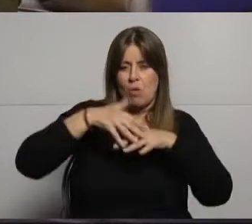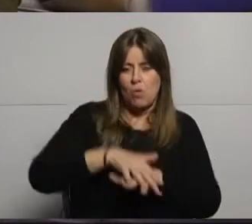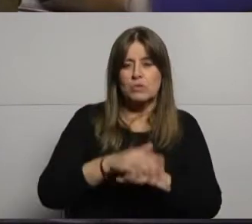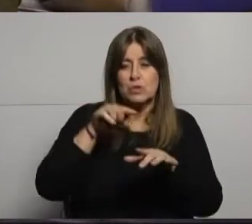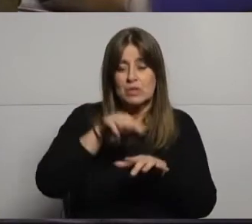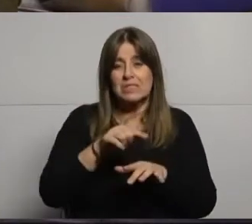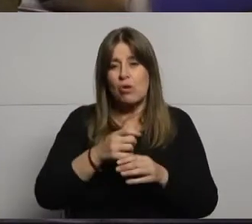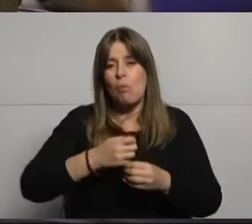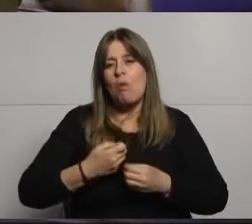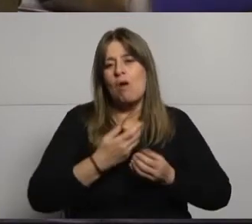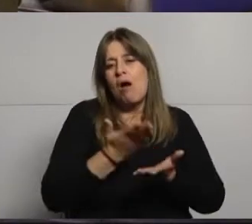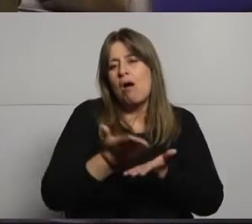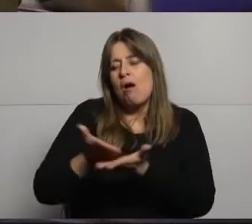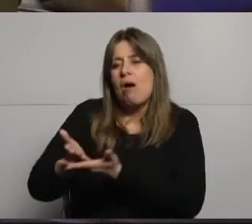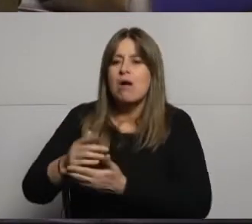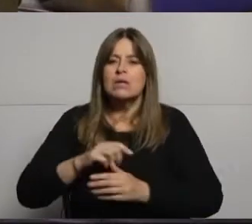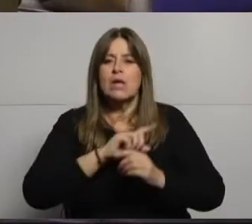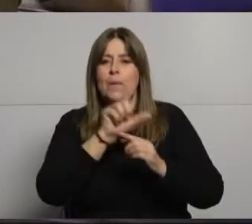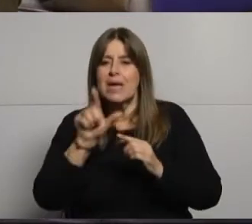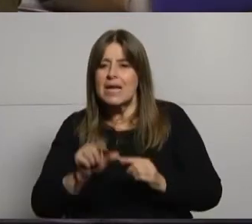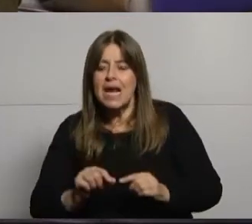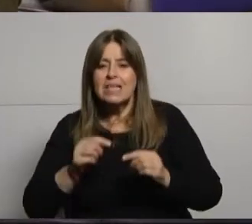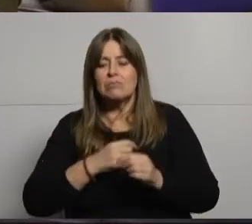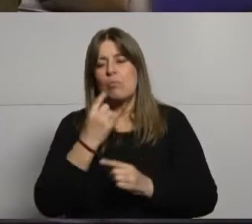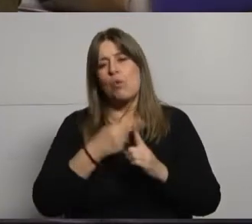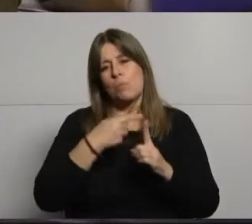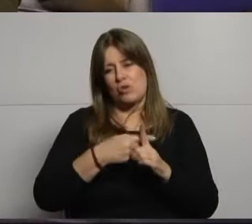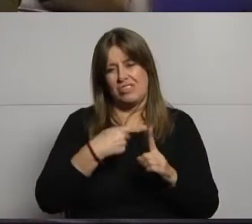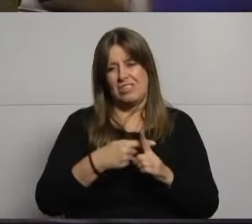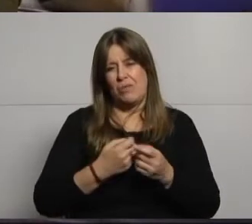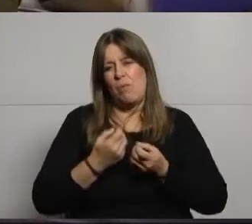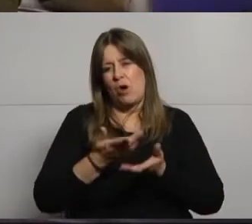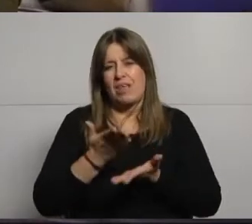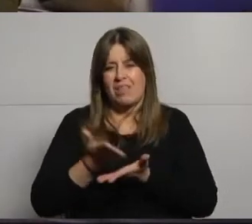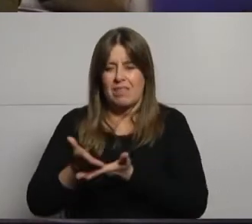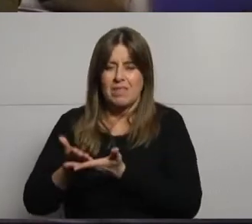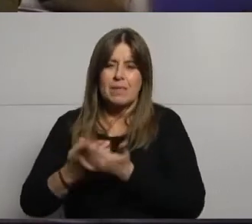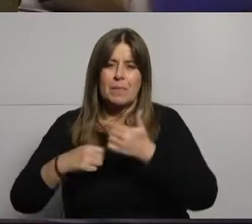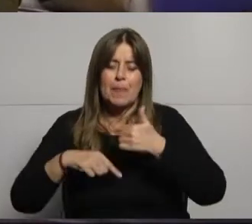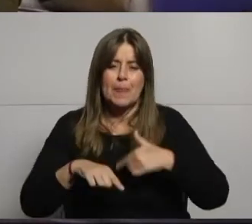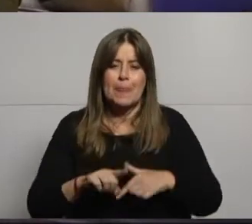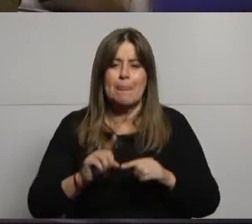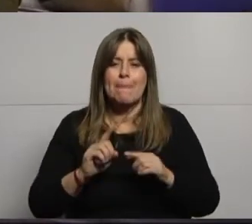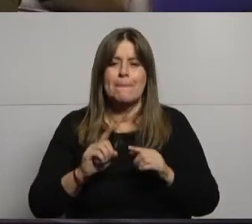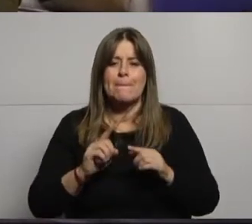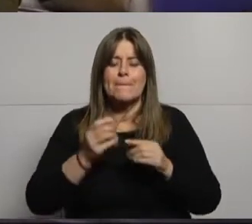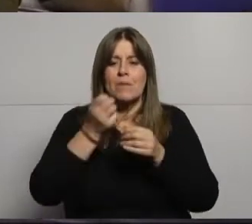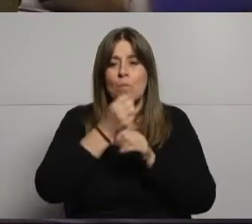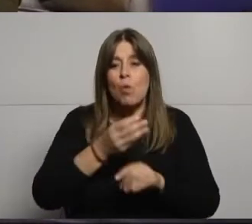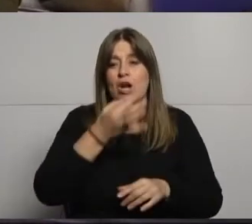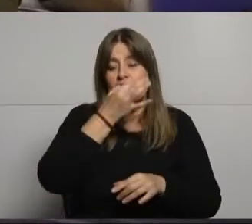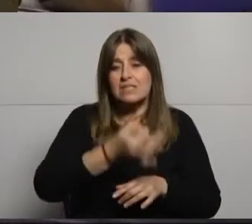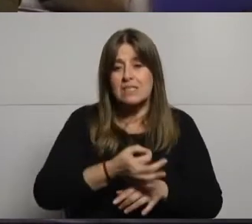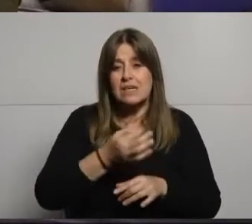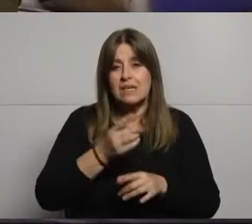de solidaridad a lo largo de América Latina, y eso es muy positivo. Sin embargo, también es bueno decir